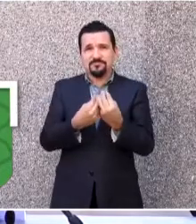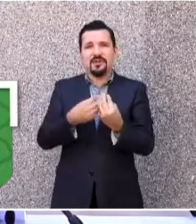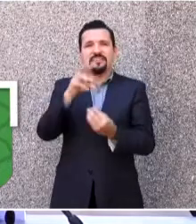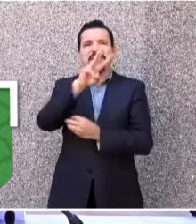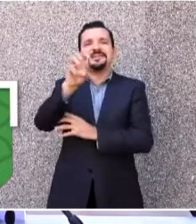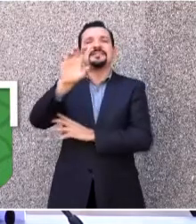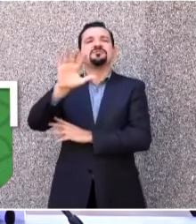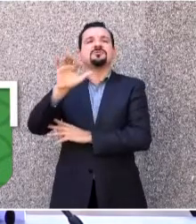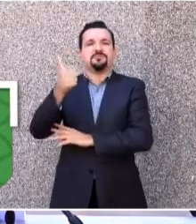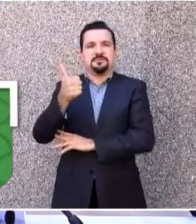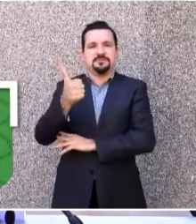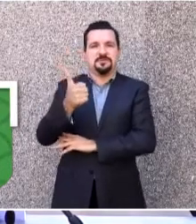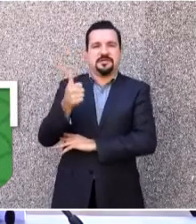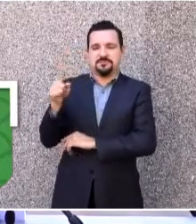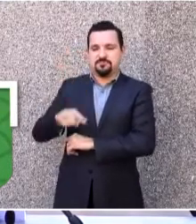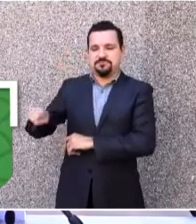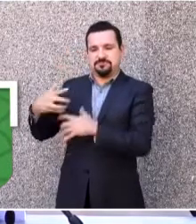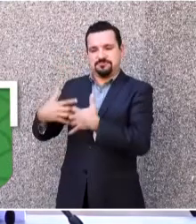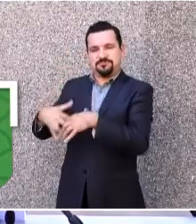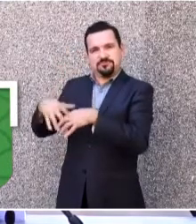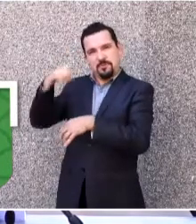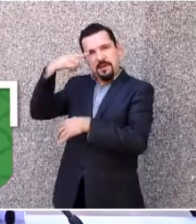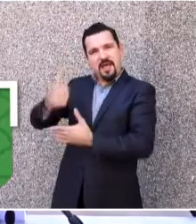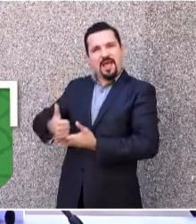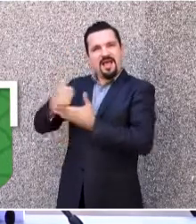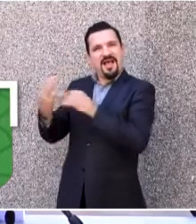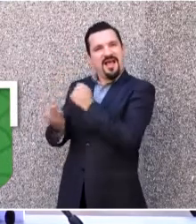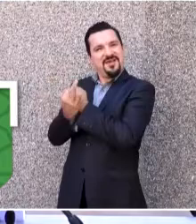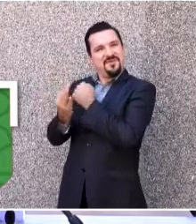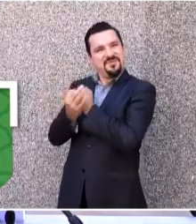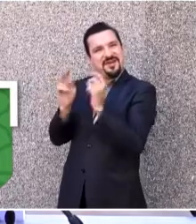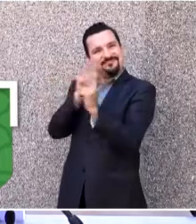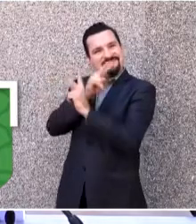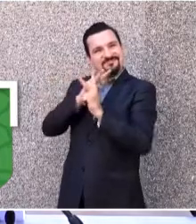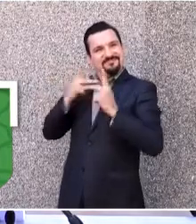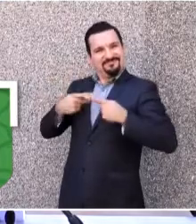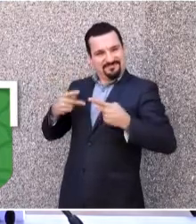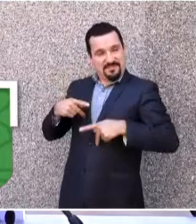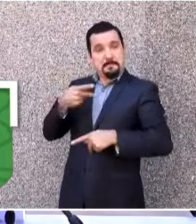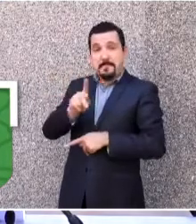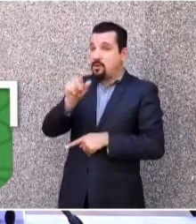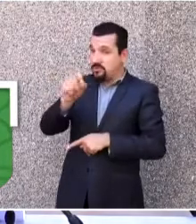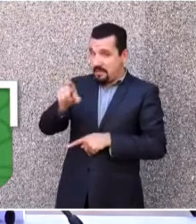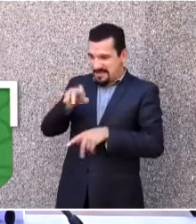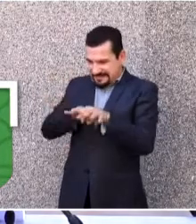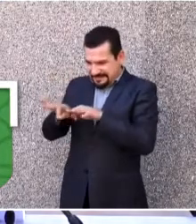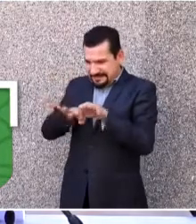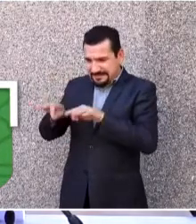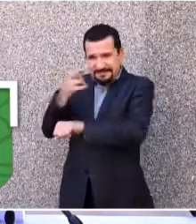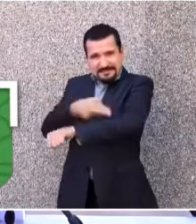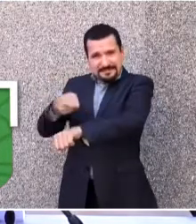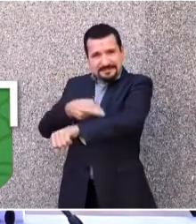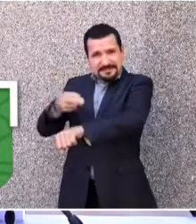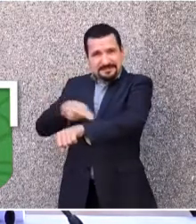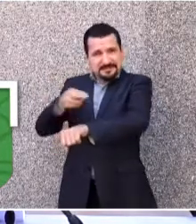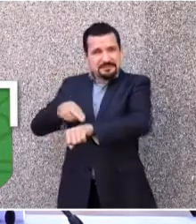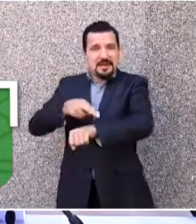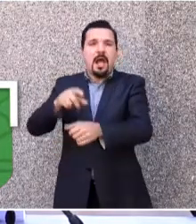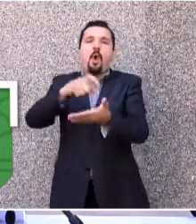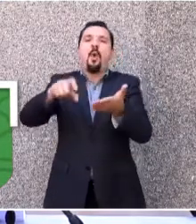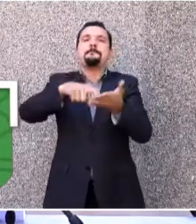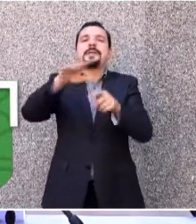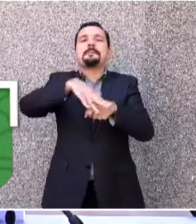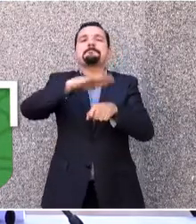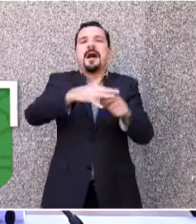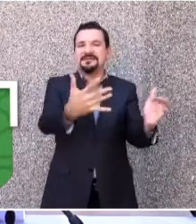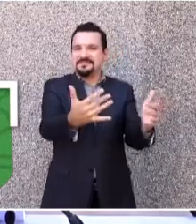356 ventiladores, pero también se está trabajando en la adquisición de más ventiladores y